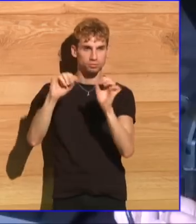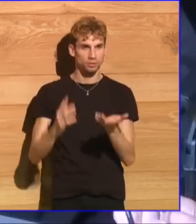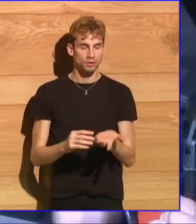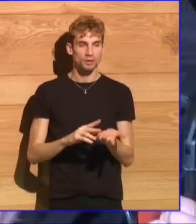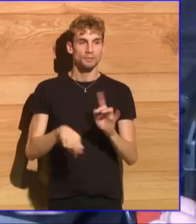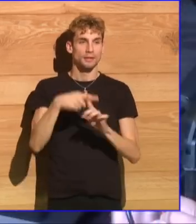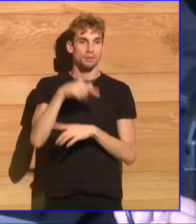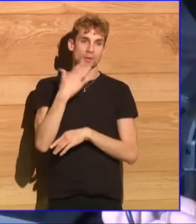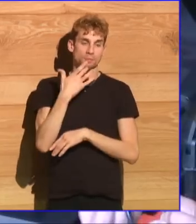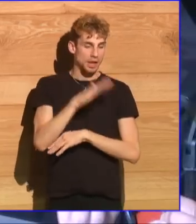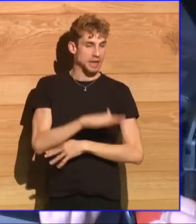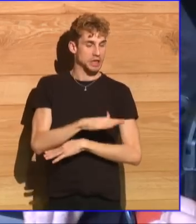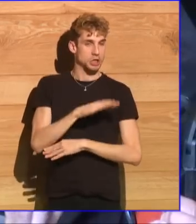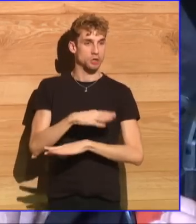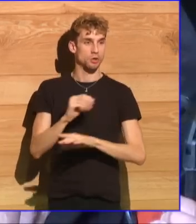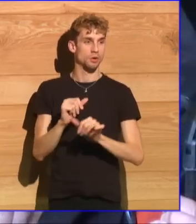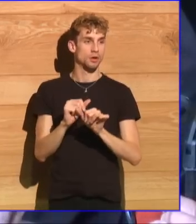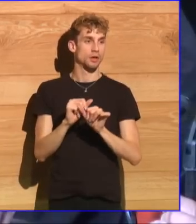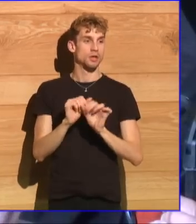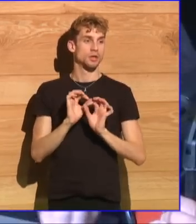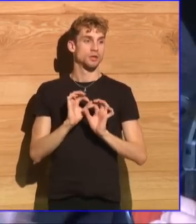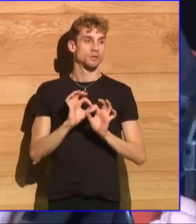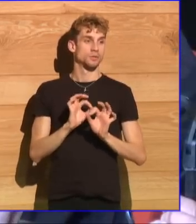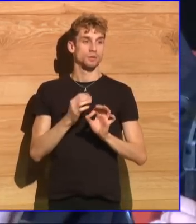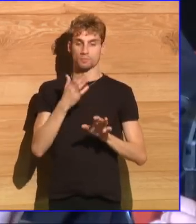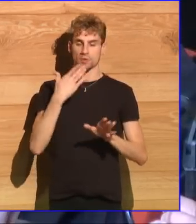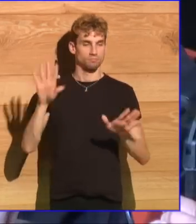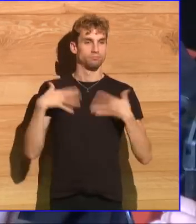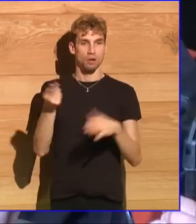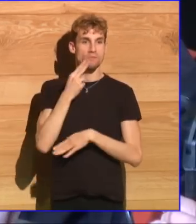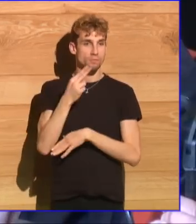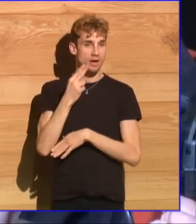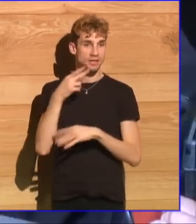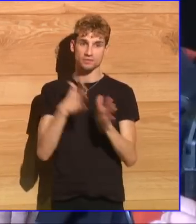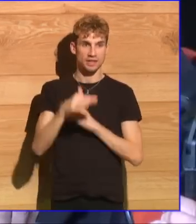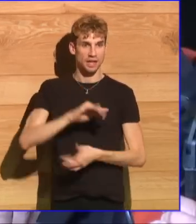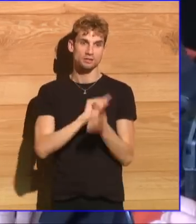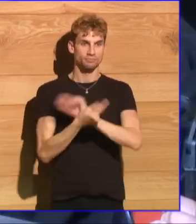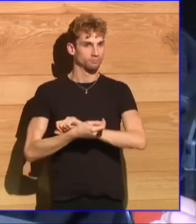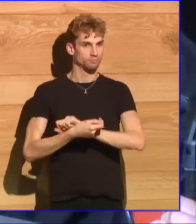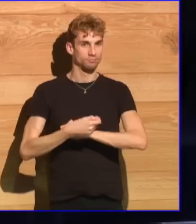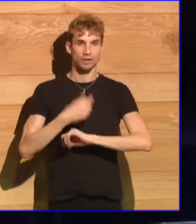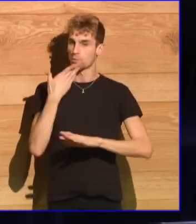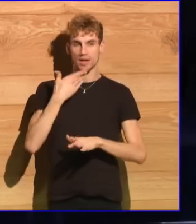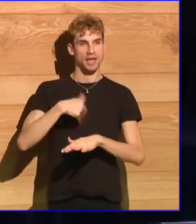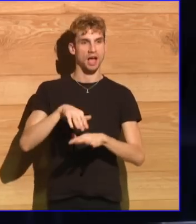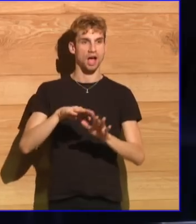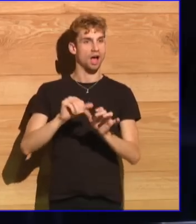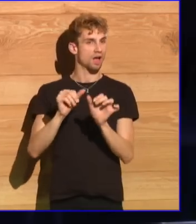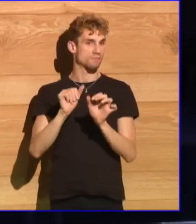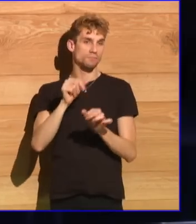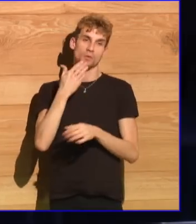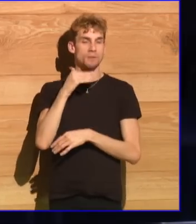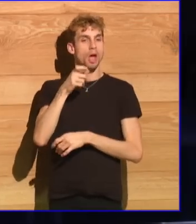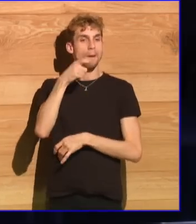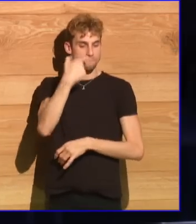su catarsis, de pronto cuando se pone a fumar ya ha cambiado radicalmente el niño? Ya es otro, cuando se le ve fumando al nene. Eso era